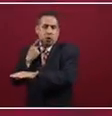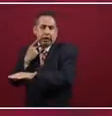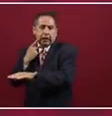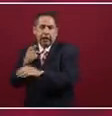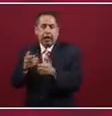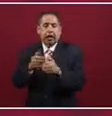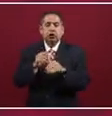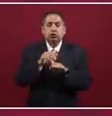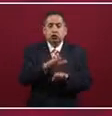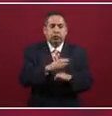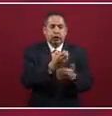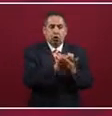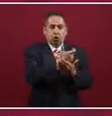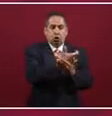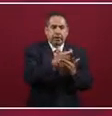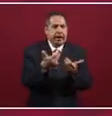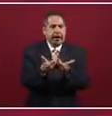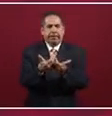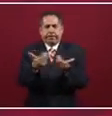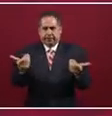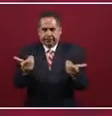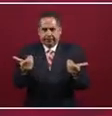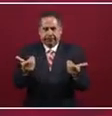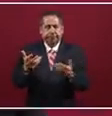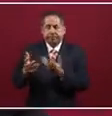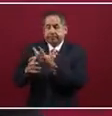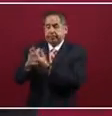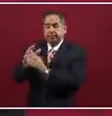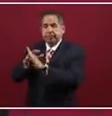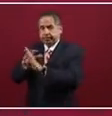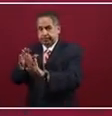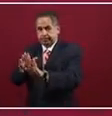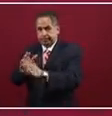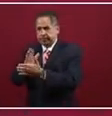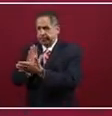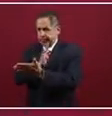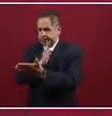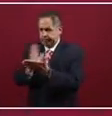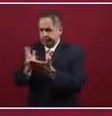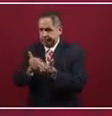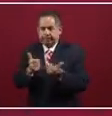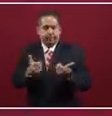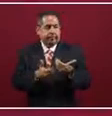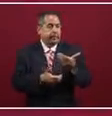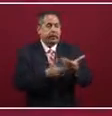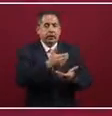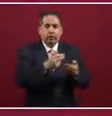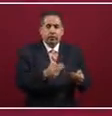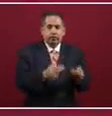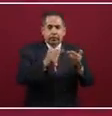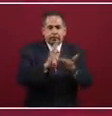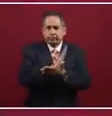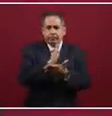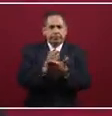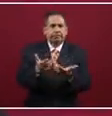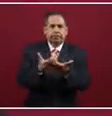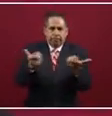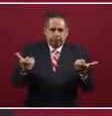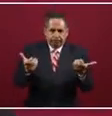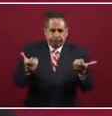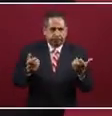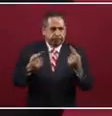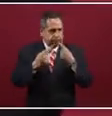tema migratorio esté en una mesa y el comercio y las tarifas en otra.